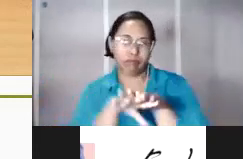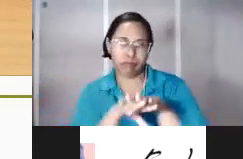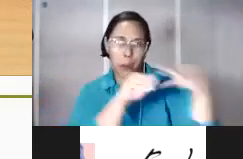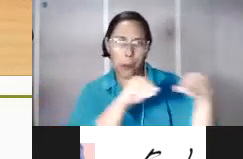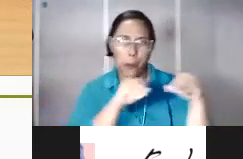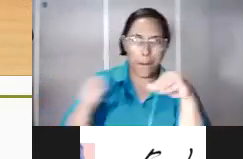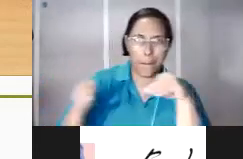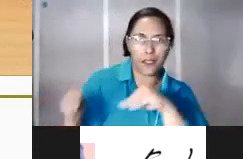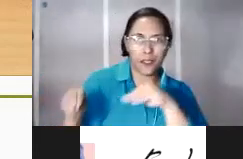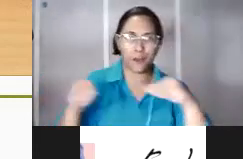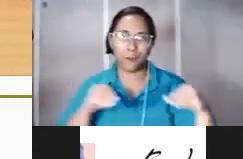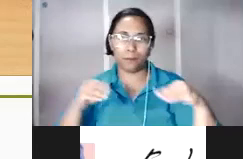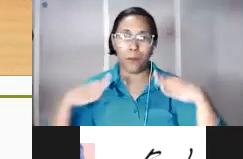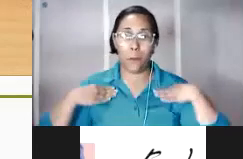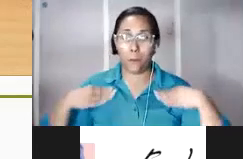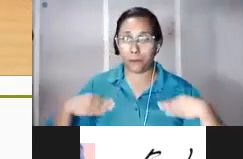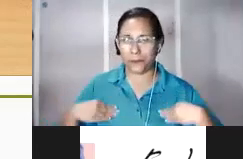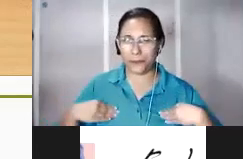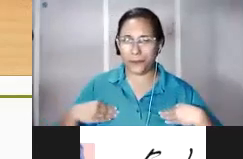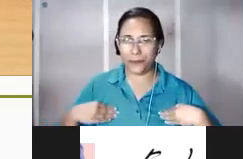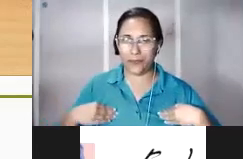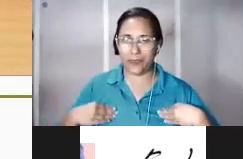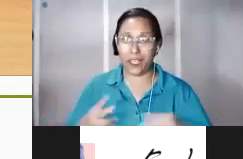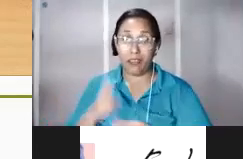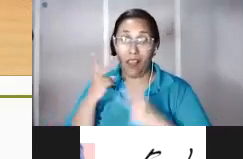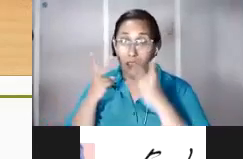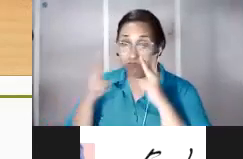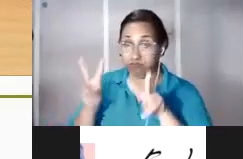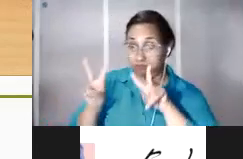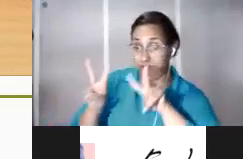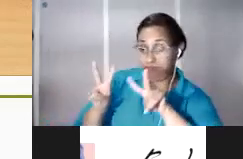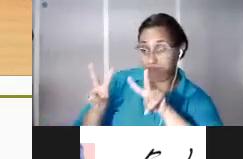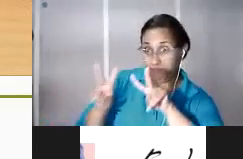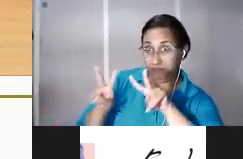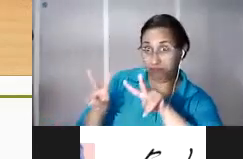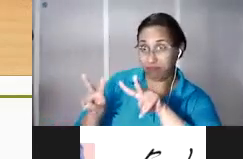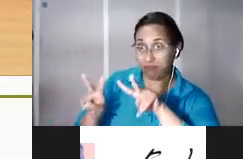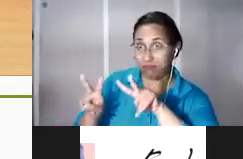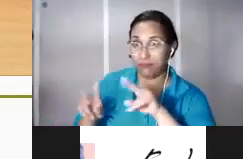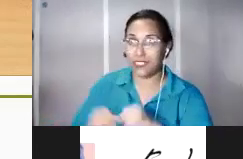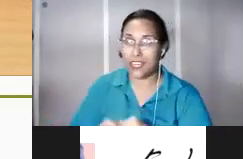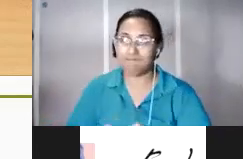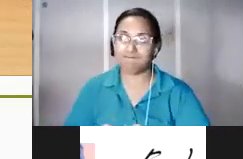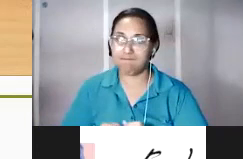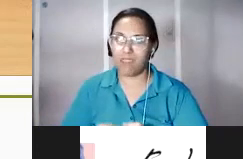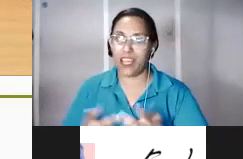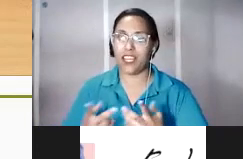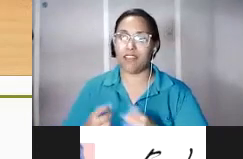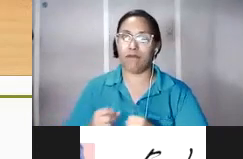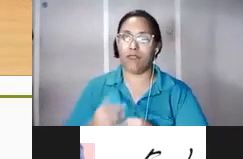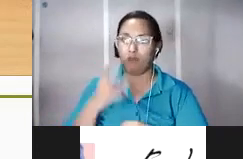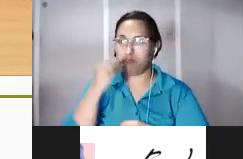movimientos corporales que desde la óptica de las clases rectoras evocaban los